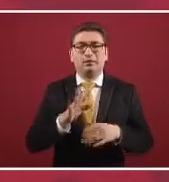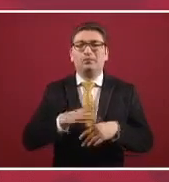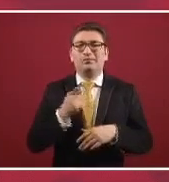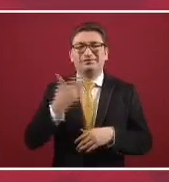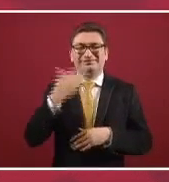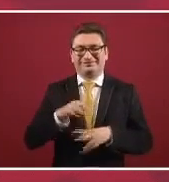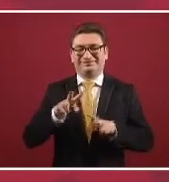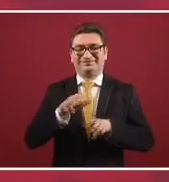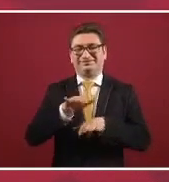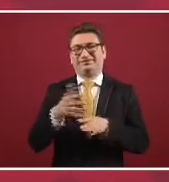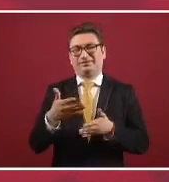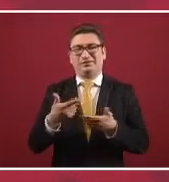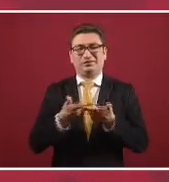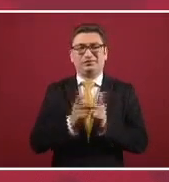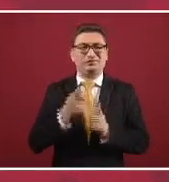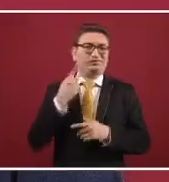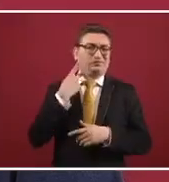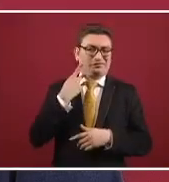político, no jurídico.